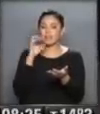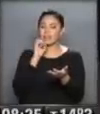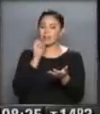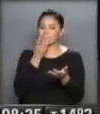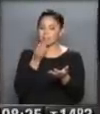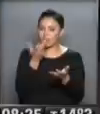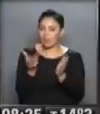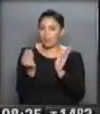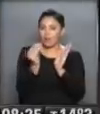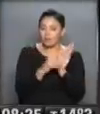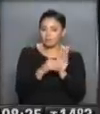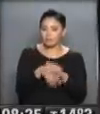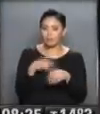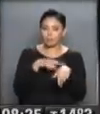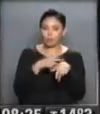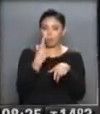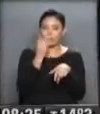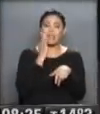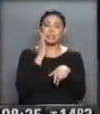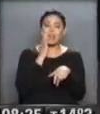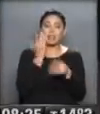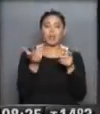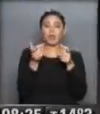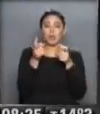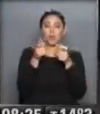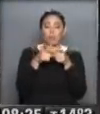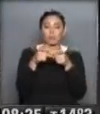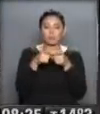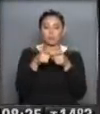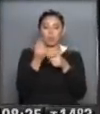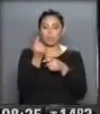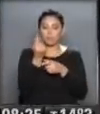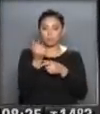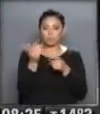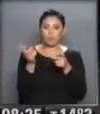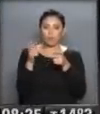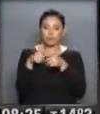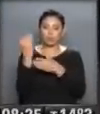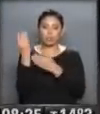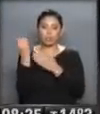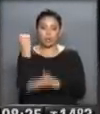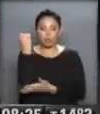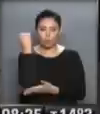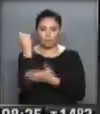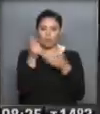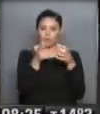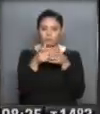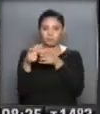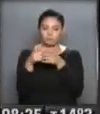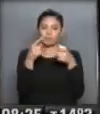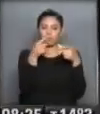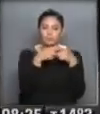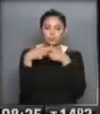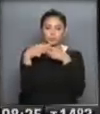que a partir de la 1 de la tarde de hoy un plenario de comisiones la comisión de presupuesto la comisión de economía comenzarán ya a